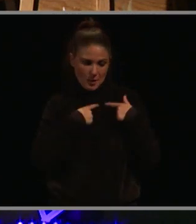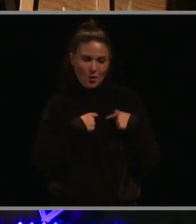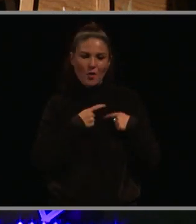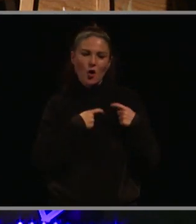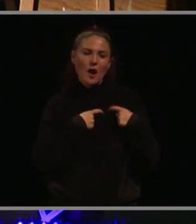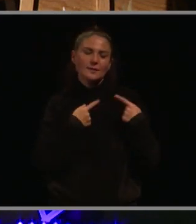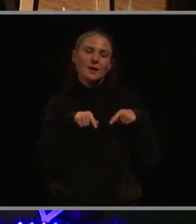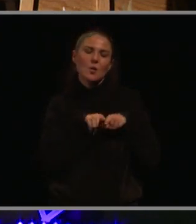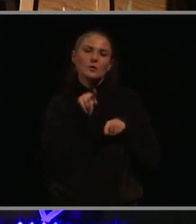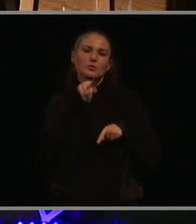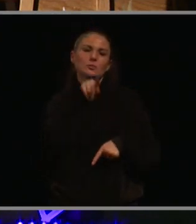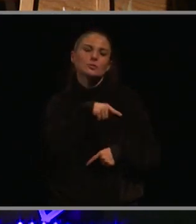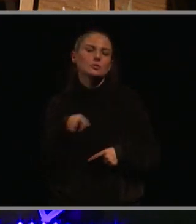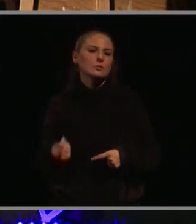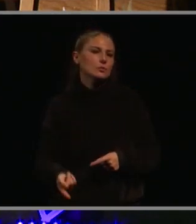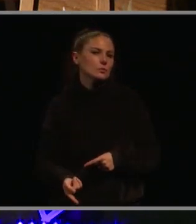como el tuyo?